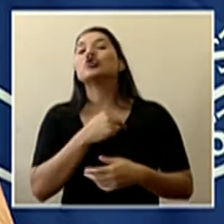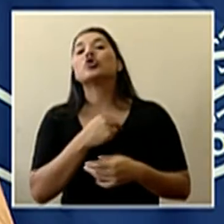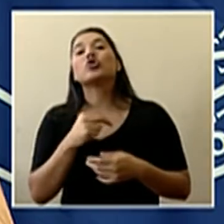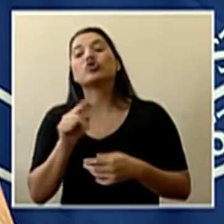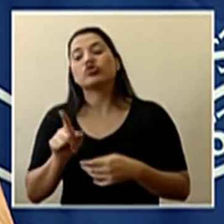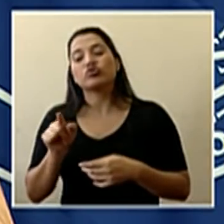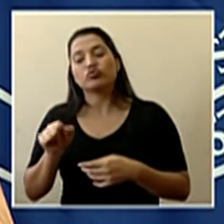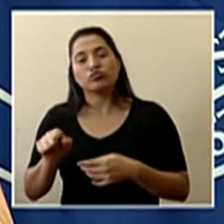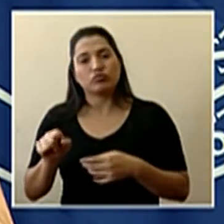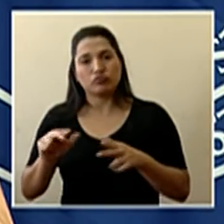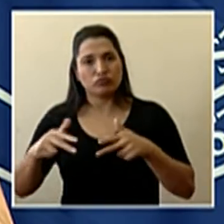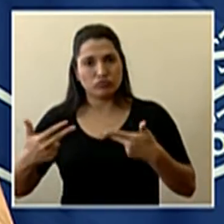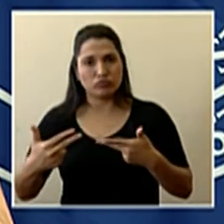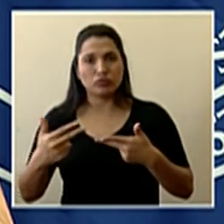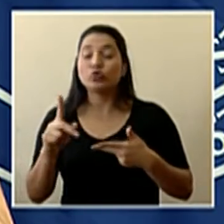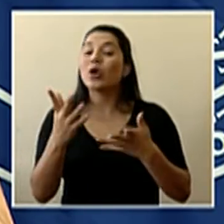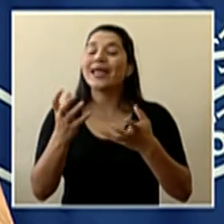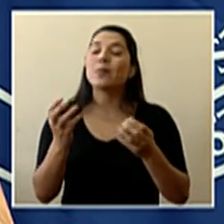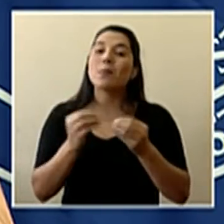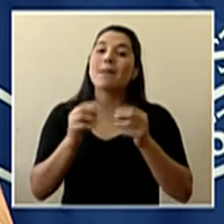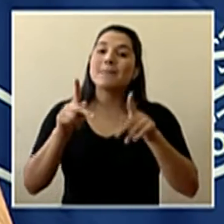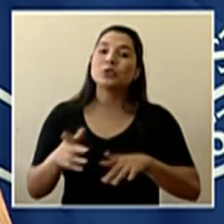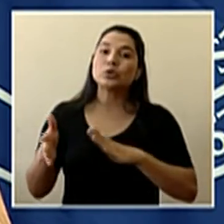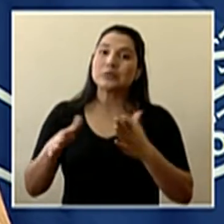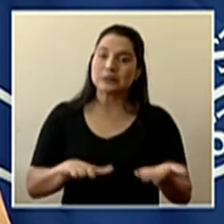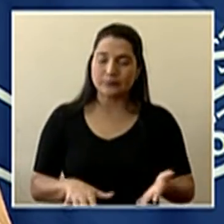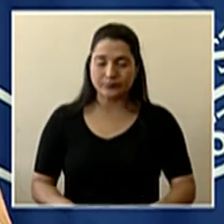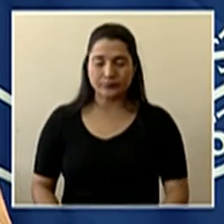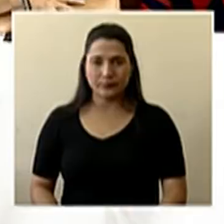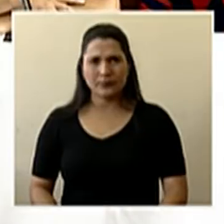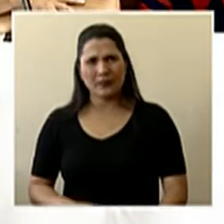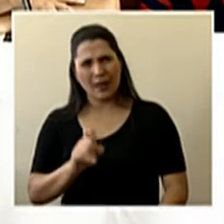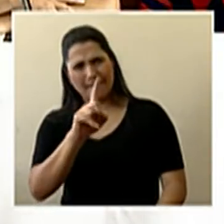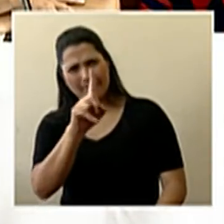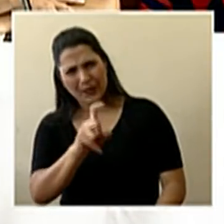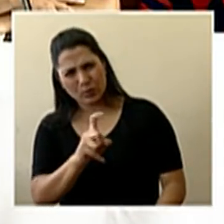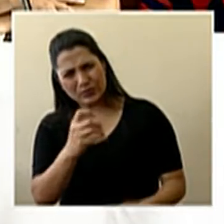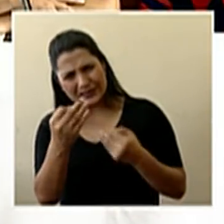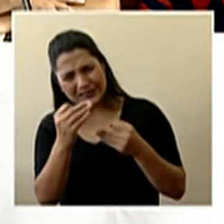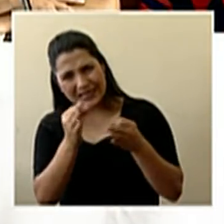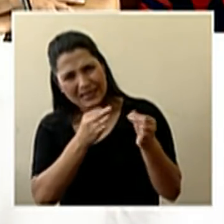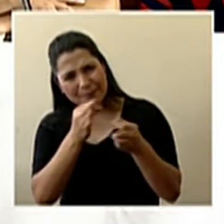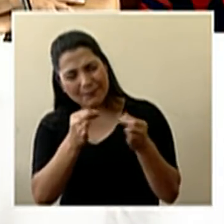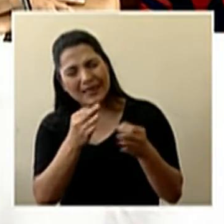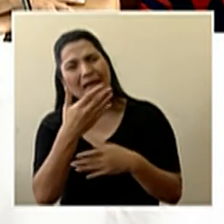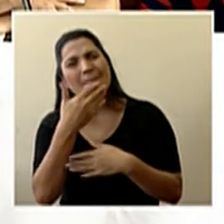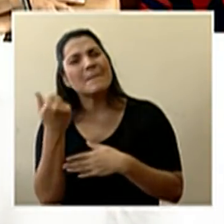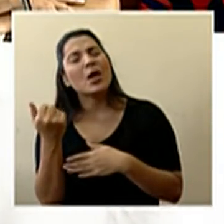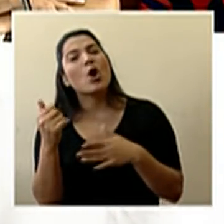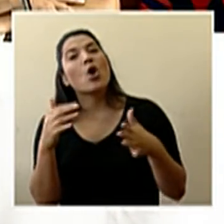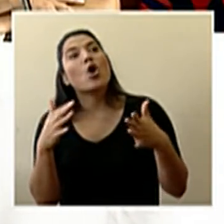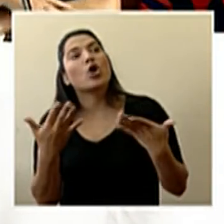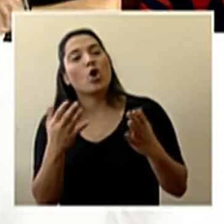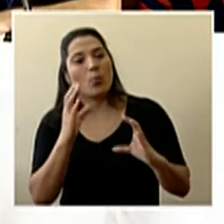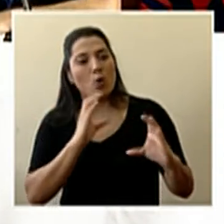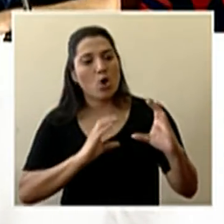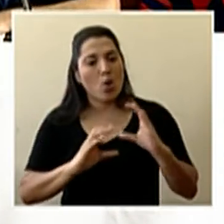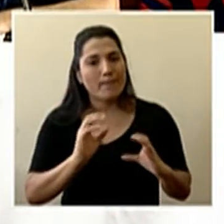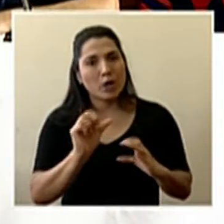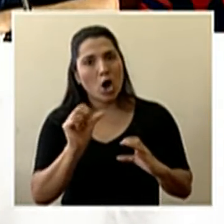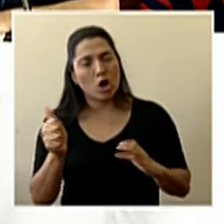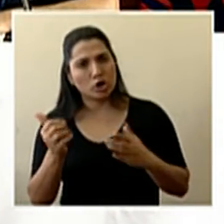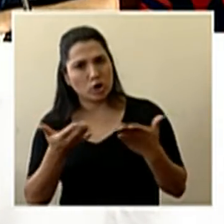el sentido de muertes incrementadas. También nos preguntan que seamos más específicos en cómo operarían el comercio y otros